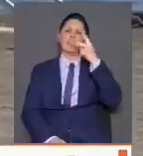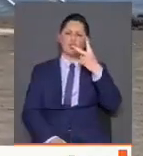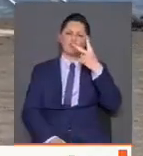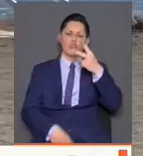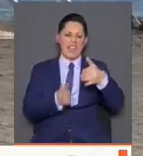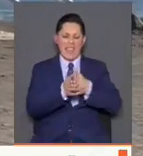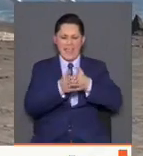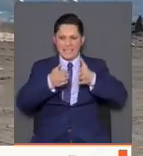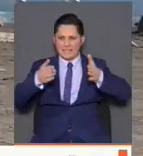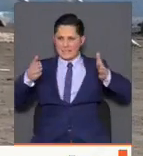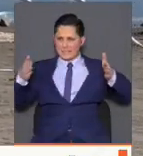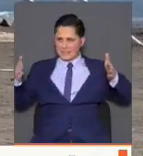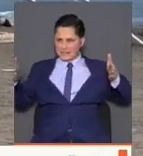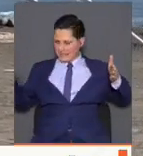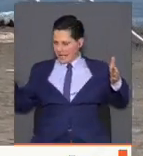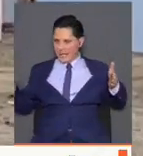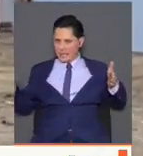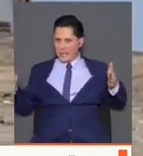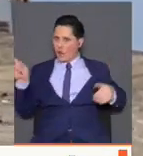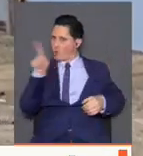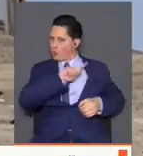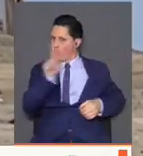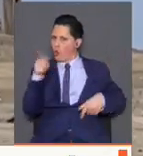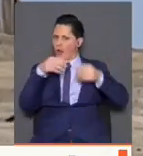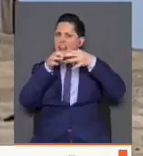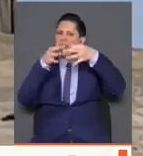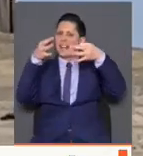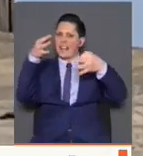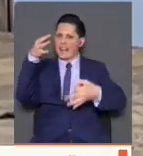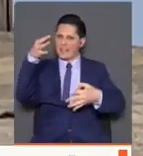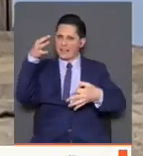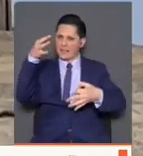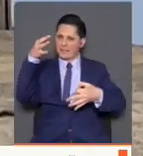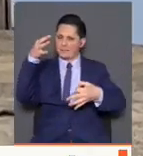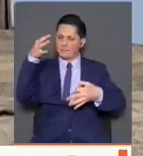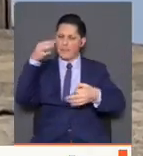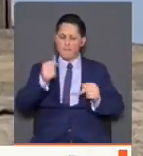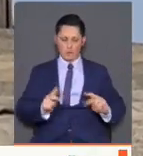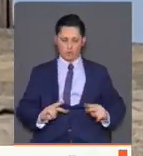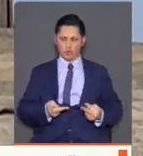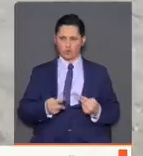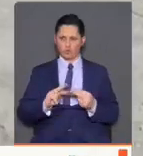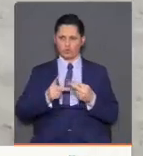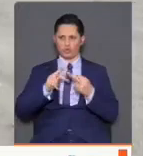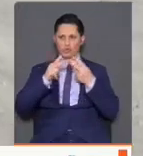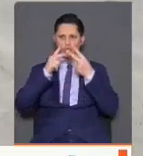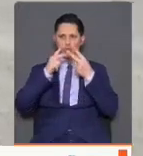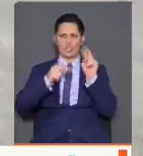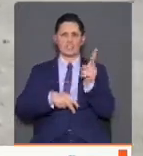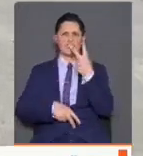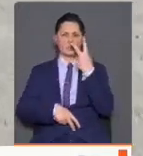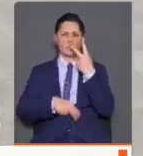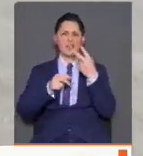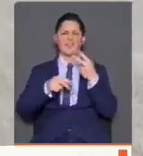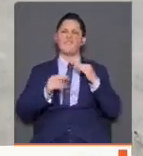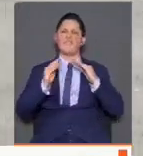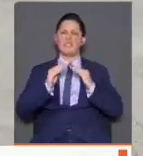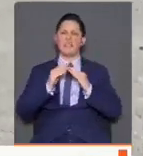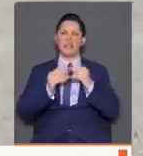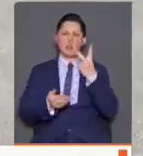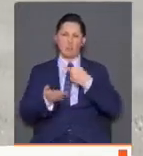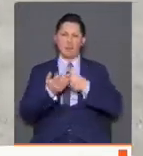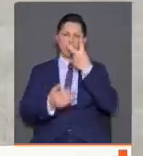se ocuparon de forma ilegal, principalmente para la construcción de segundas viviendas. El año 2020 empezaron a